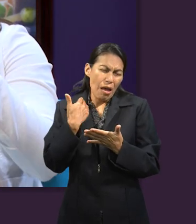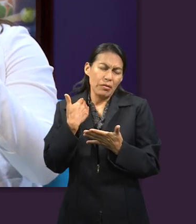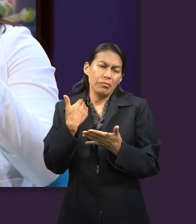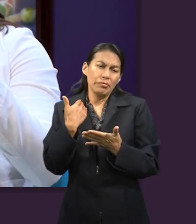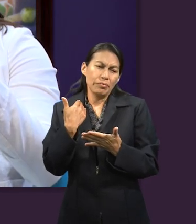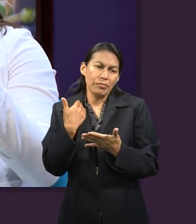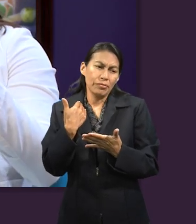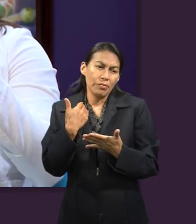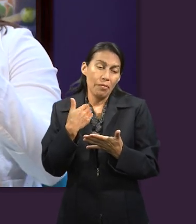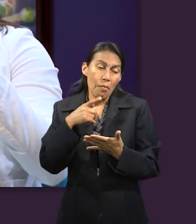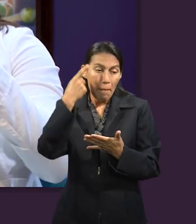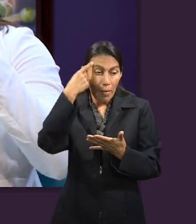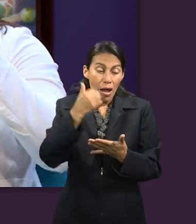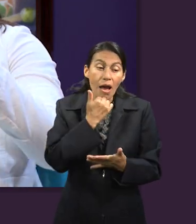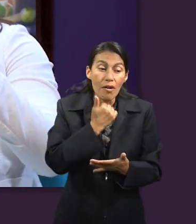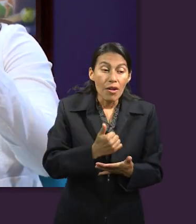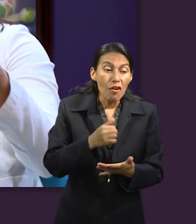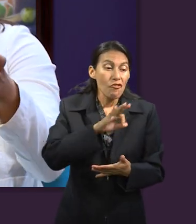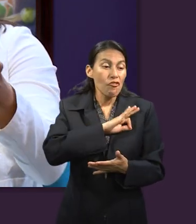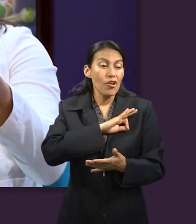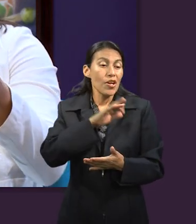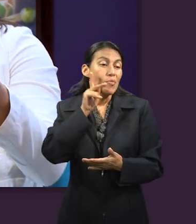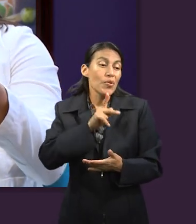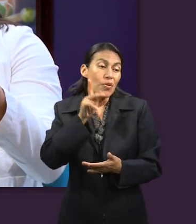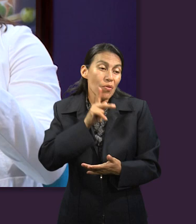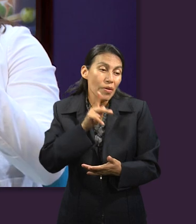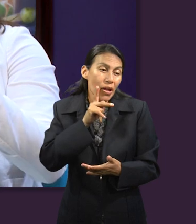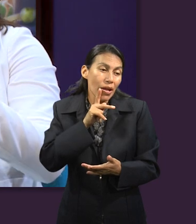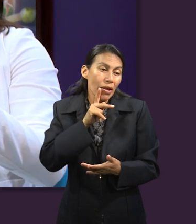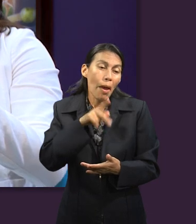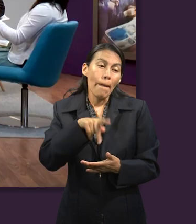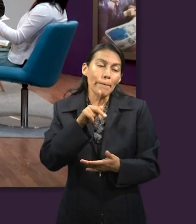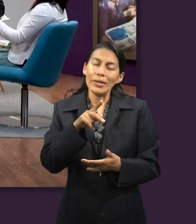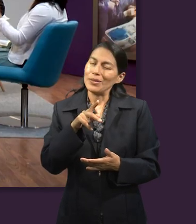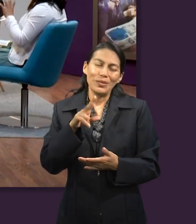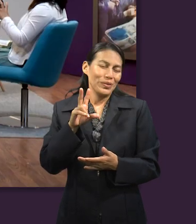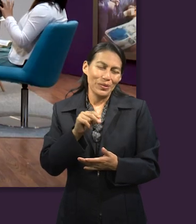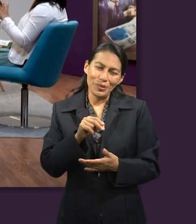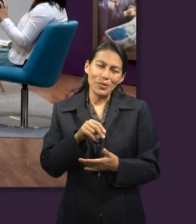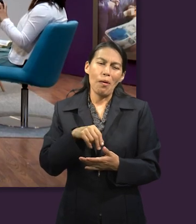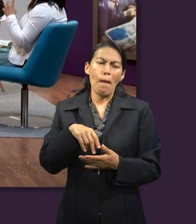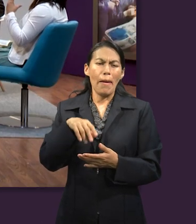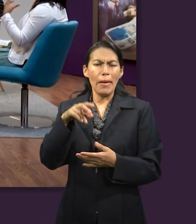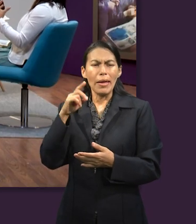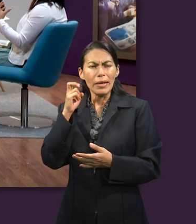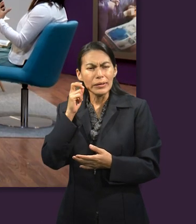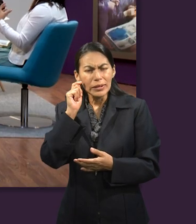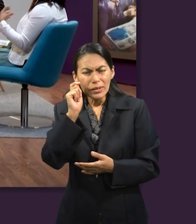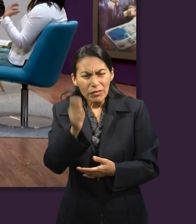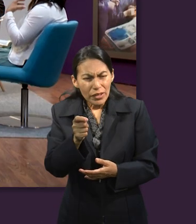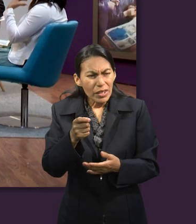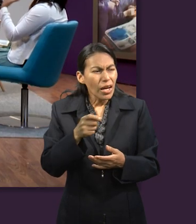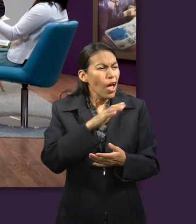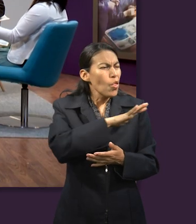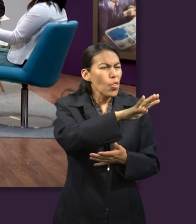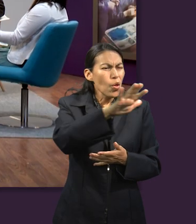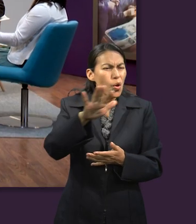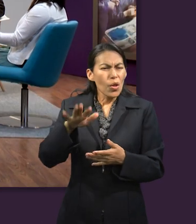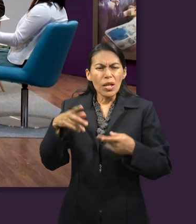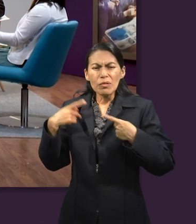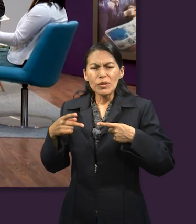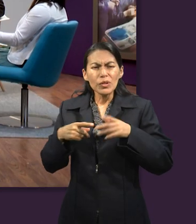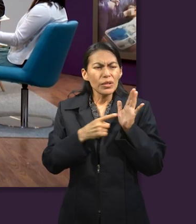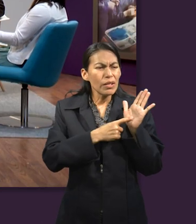pensaba que era más bien para probar la fe de abraham pero es más bien para mostrarnos a nosotros y para mostrarle